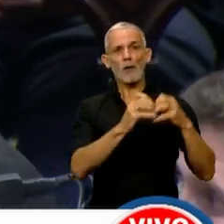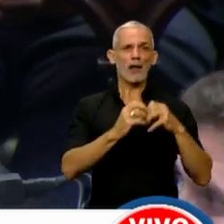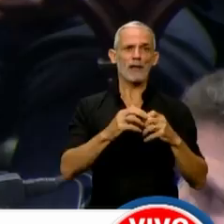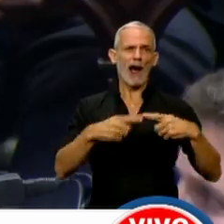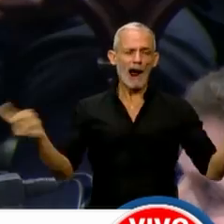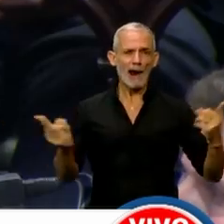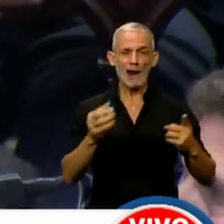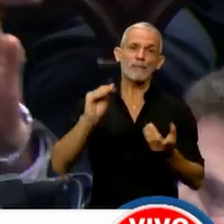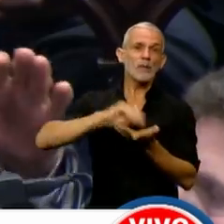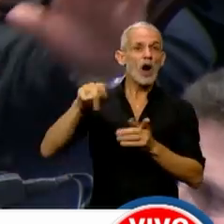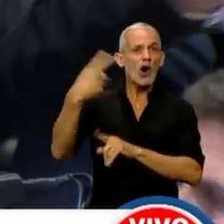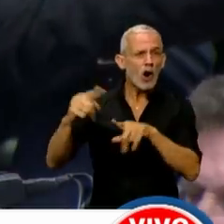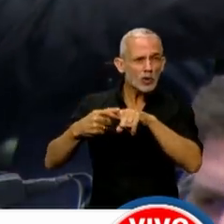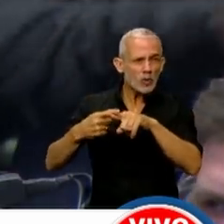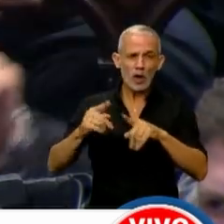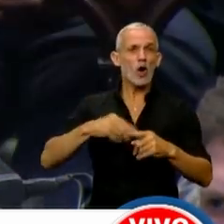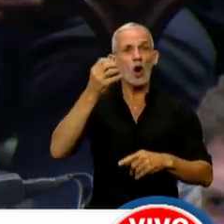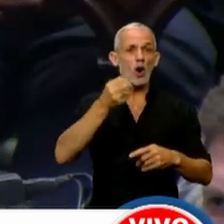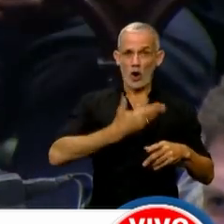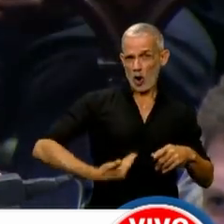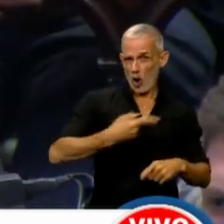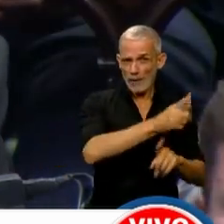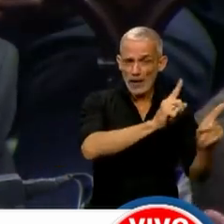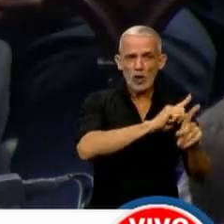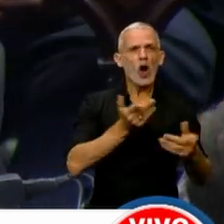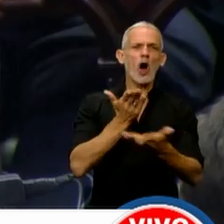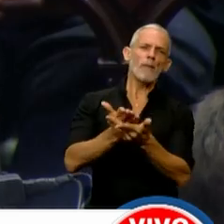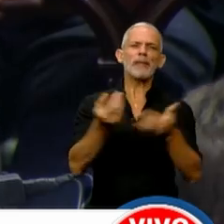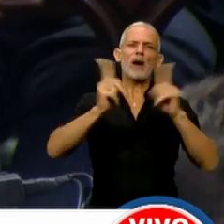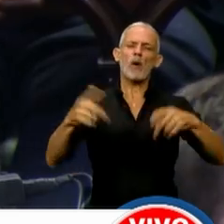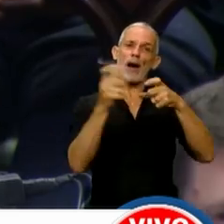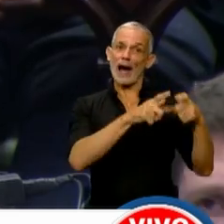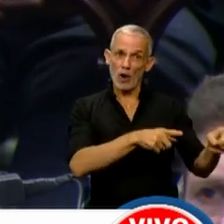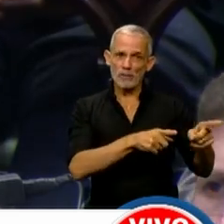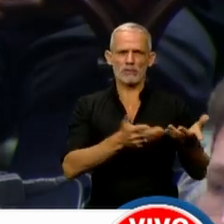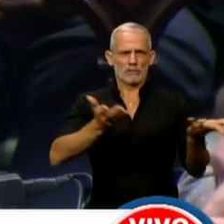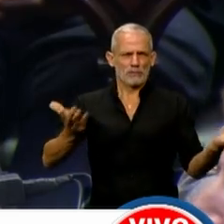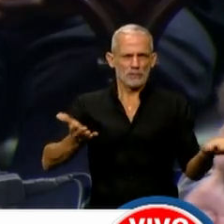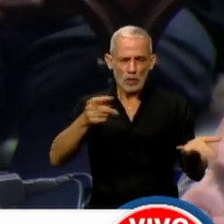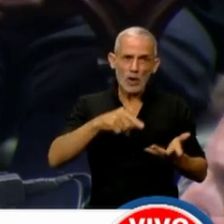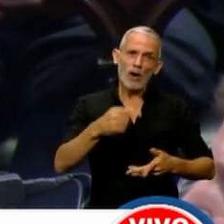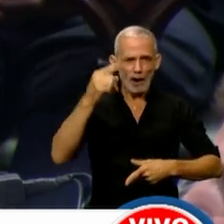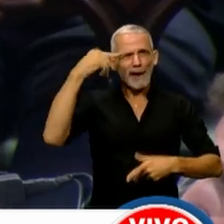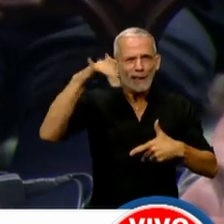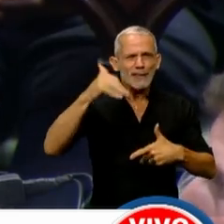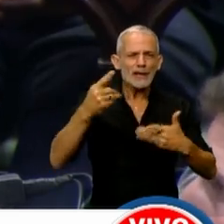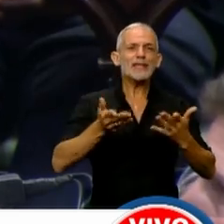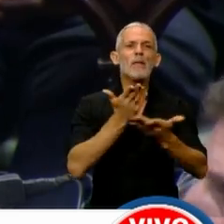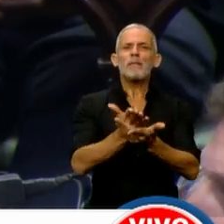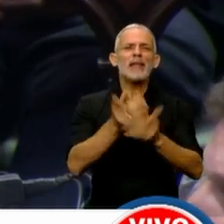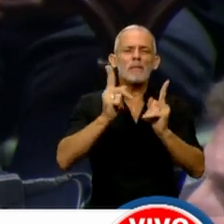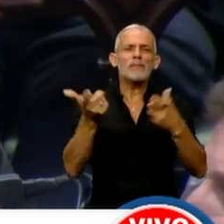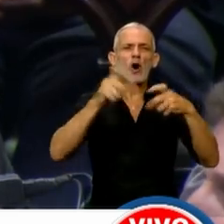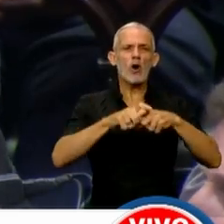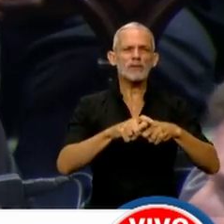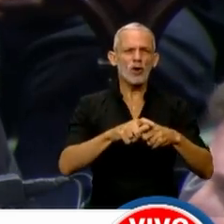que otros bloques ni siquiera el bloque oficialista pide el retorno de comisión que la verdad es que hubiera sido muy inteligente que pide el retorno de